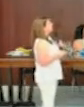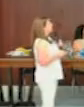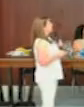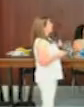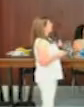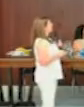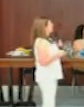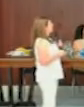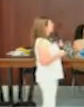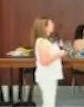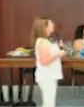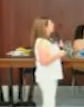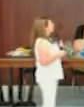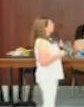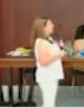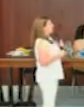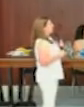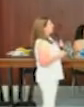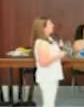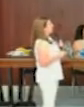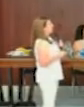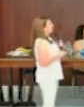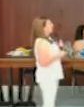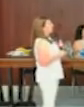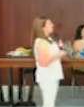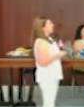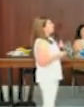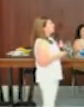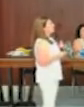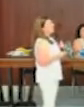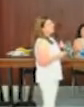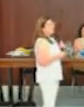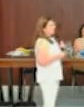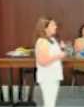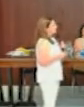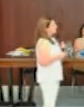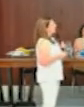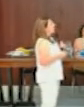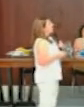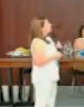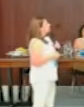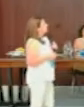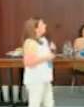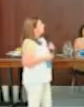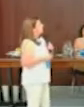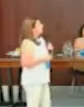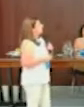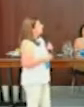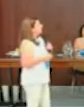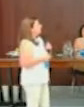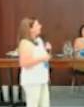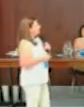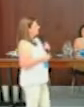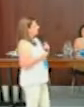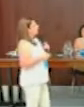de síntomas, signos, funciones alteradas, órganos dañados y emociones trastornadas. Es un ser humano temeroso